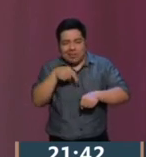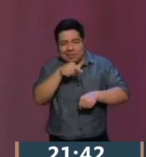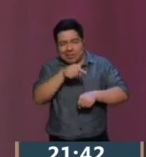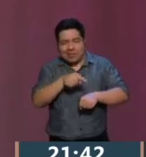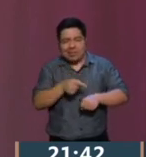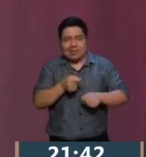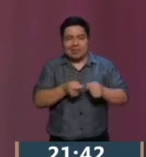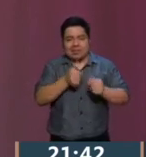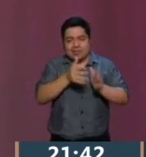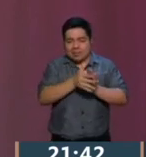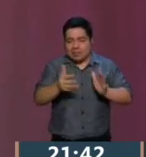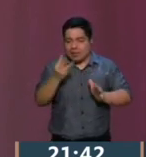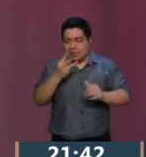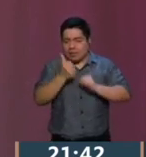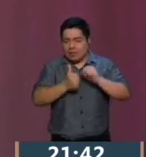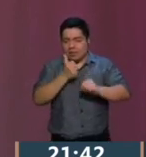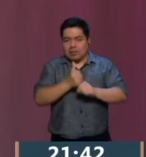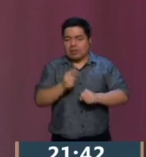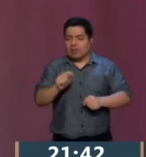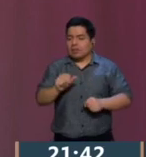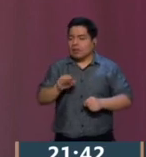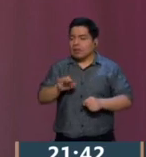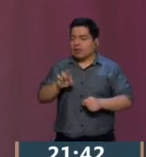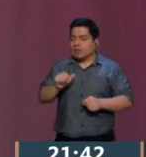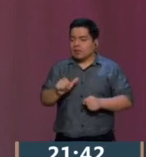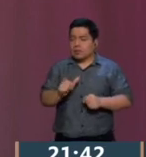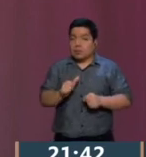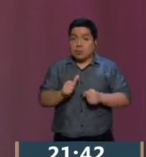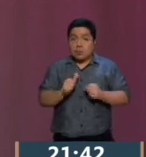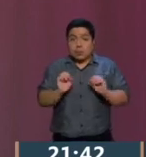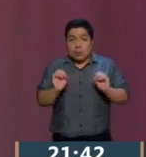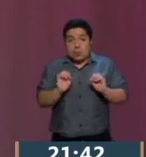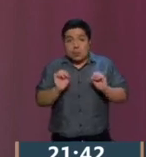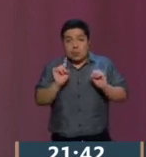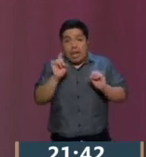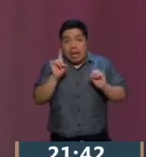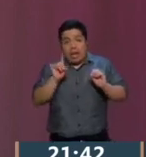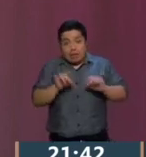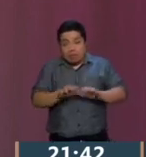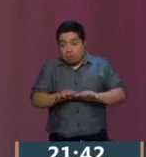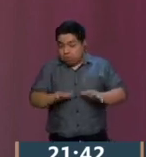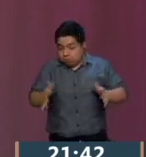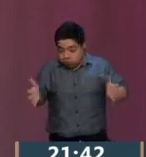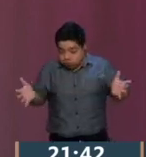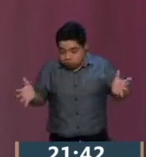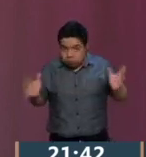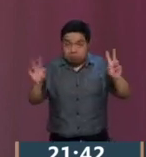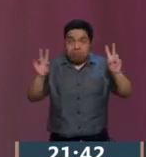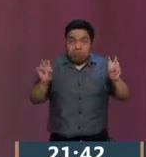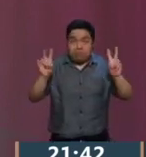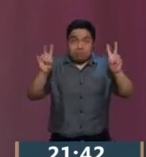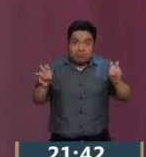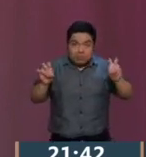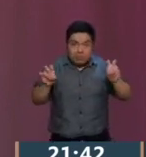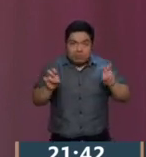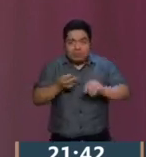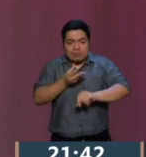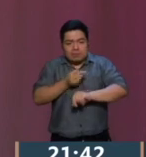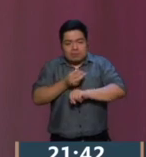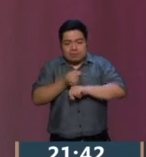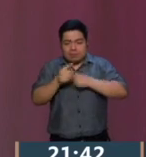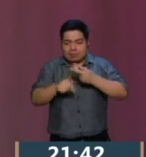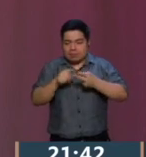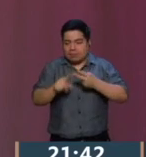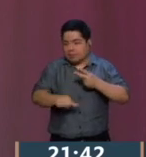el primer trienio de Taboada se perdieron en una inundación, en unas oficinas de llamadas soluciones y en otra en la